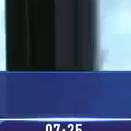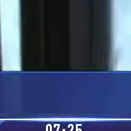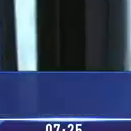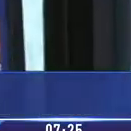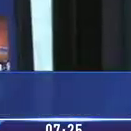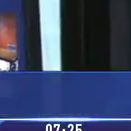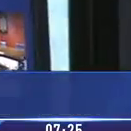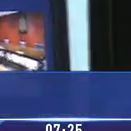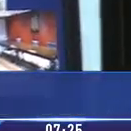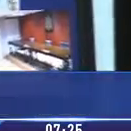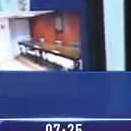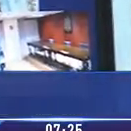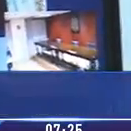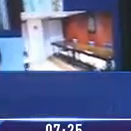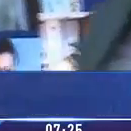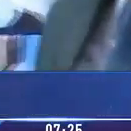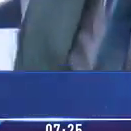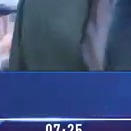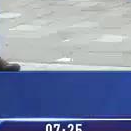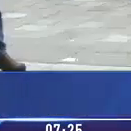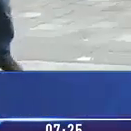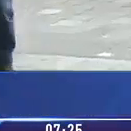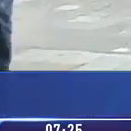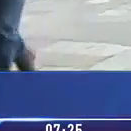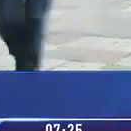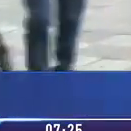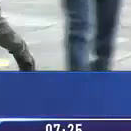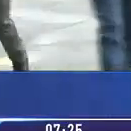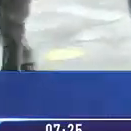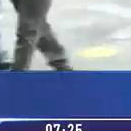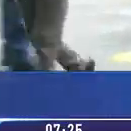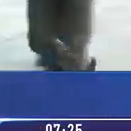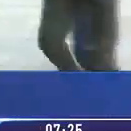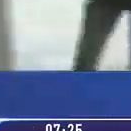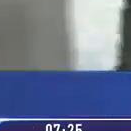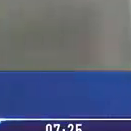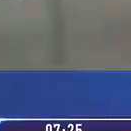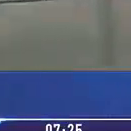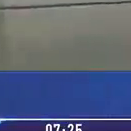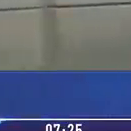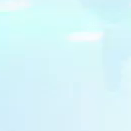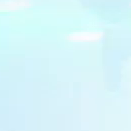presuntamente falsificadas. Al regresar los detalles, esta y otras noticias.